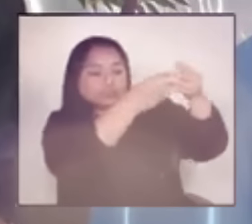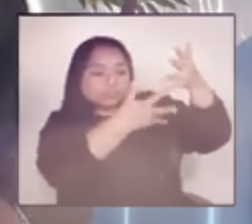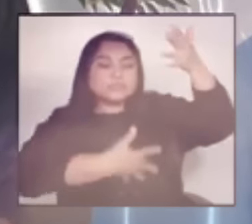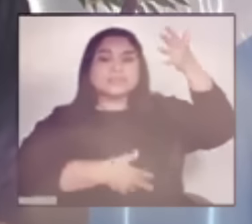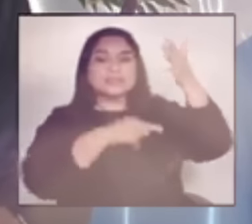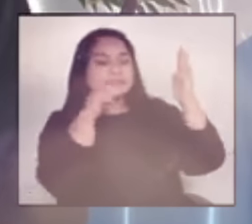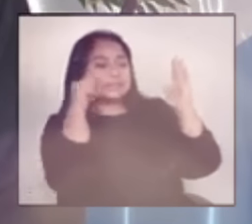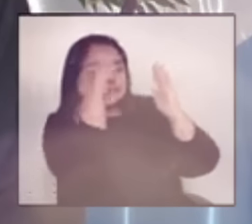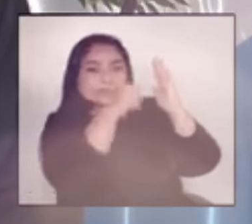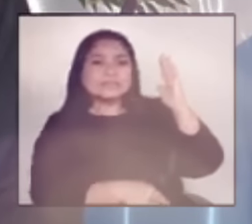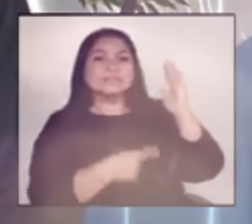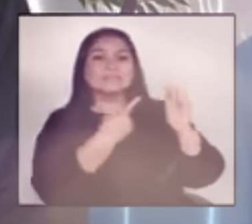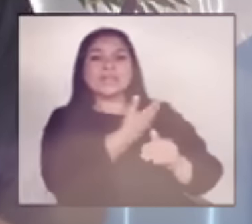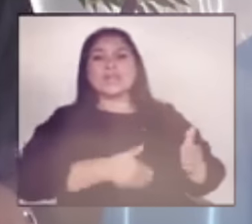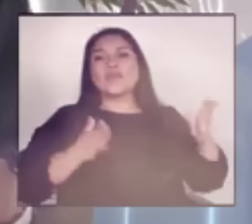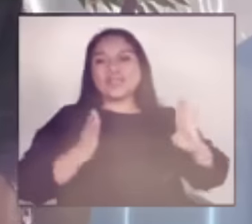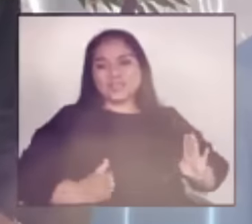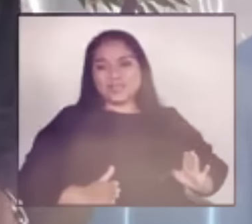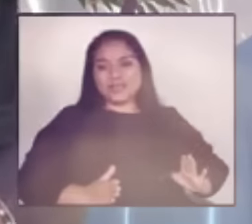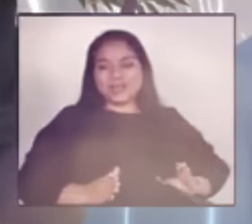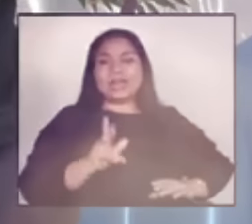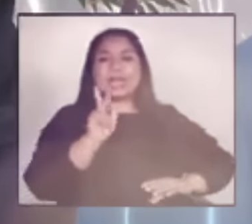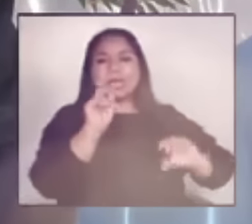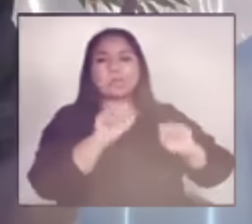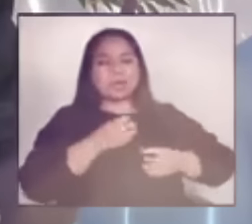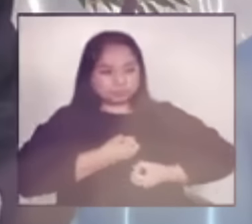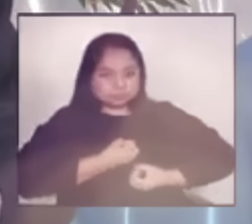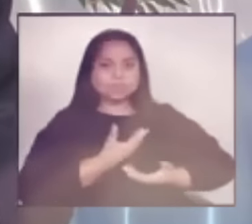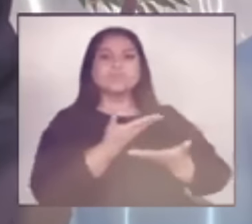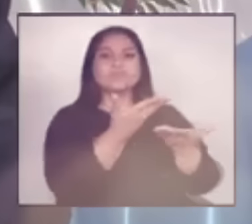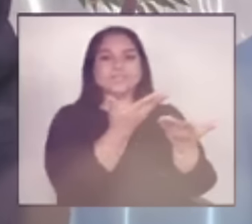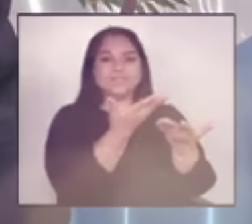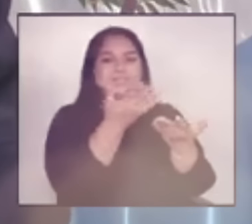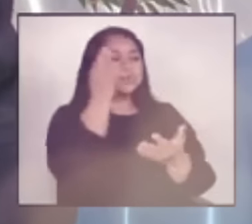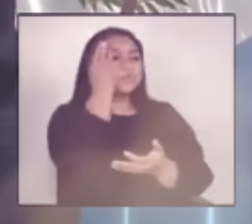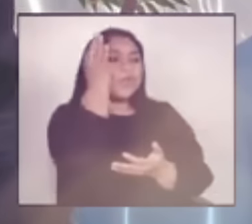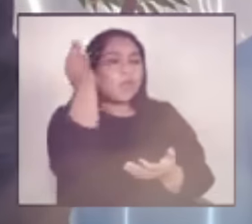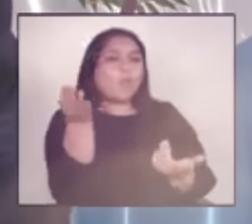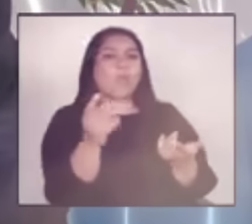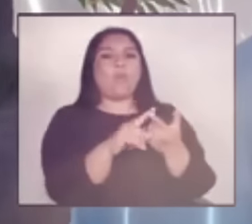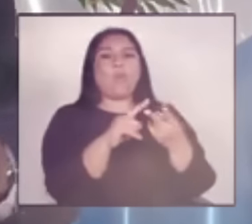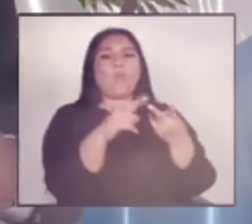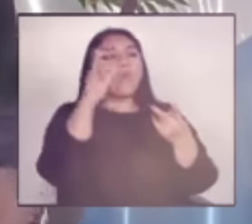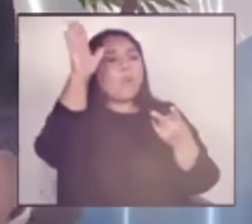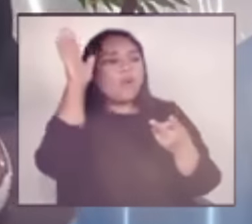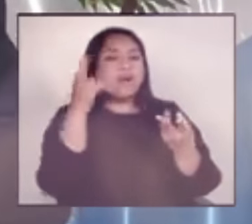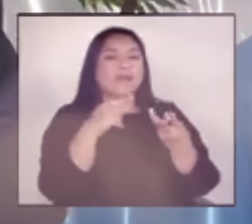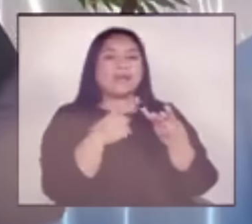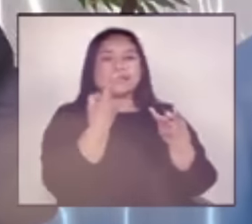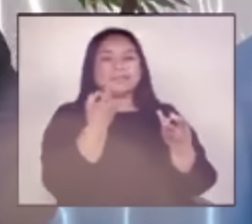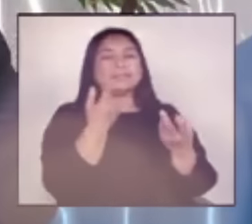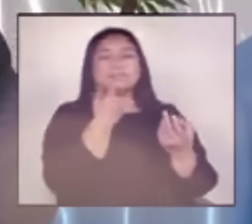postulan para el cargo de gobernador y puedan manifestar sus observaciones y objeciones para que éstas